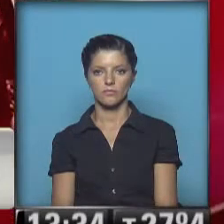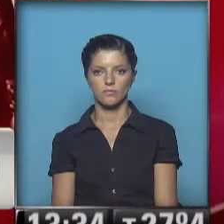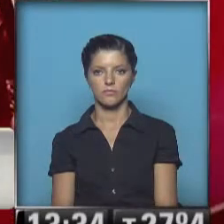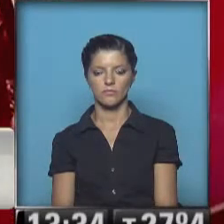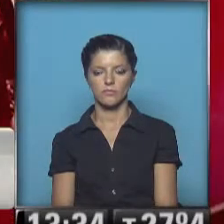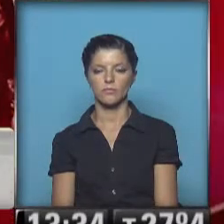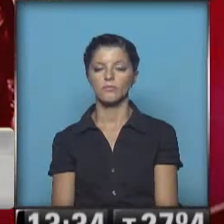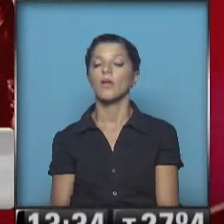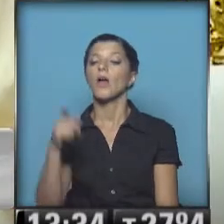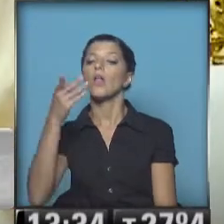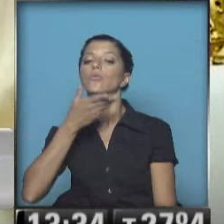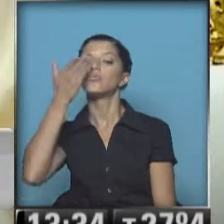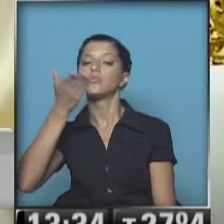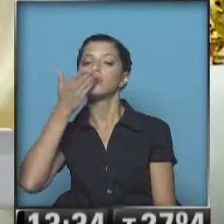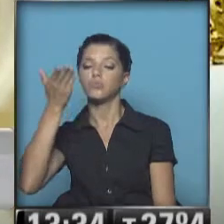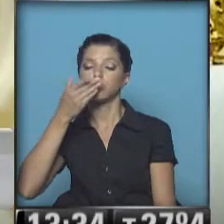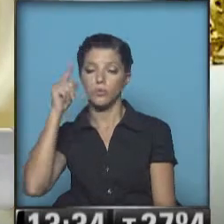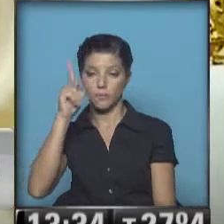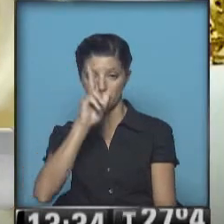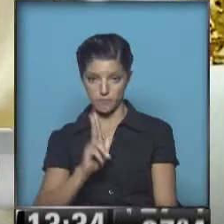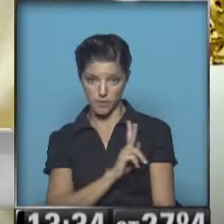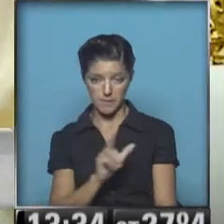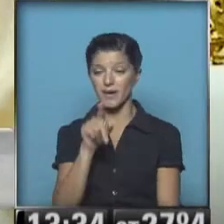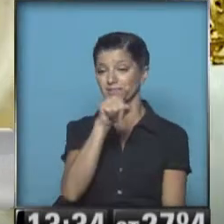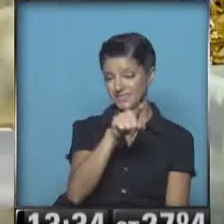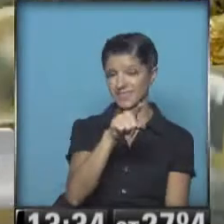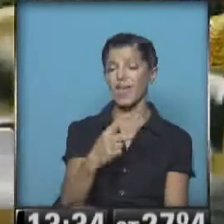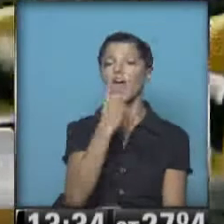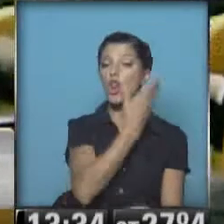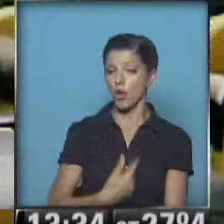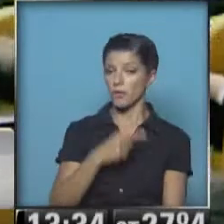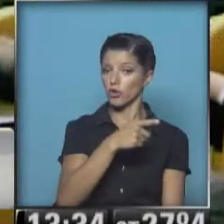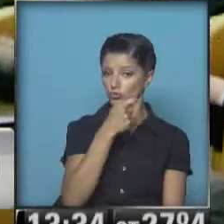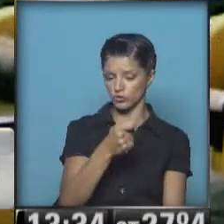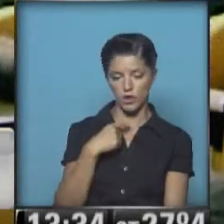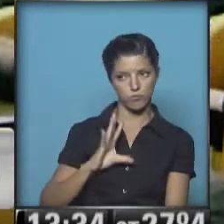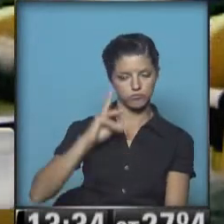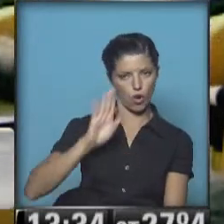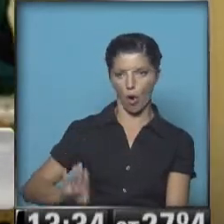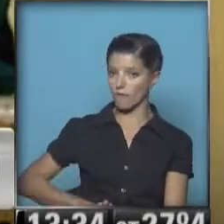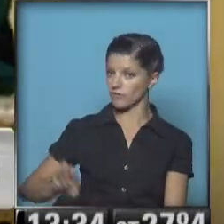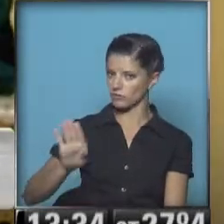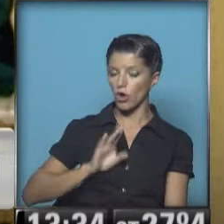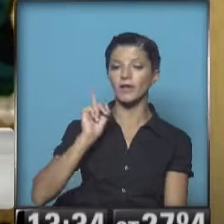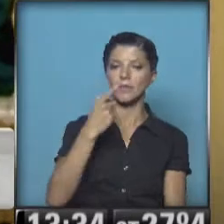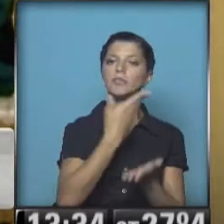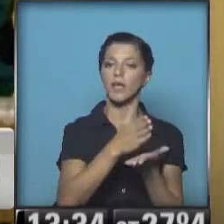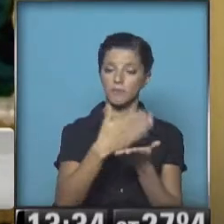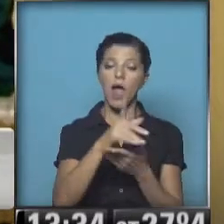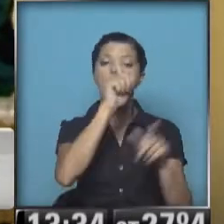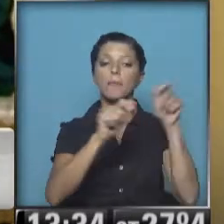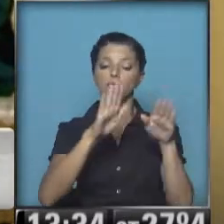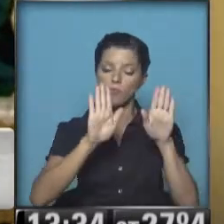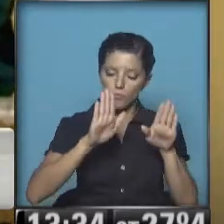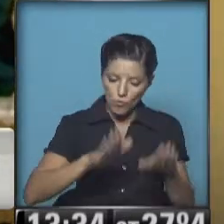Las palabras pronunciadas por el Papa fueron consideradas ofensivas por el gobierno de Erdogan y discriminatorias contra los musulmanes y